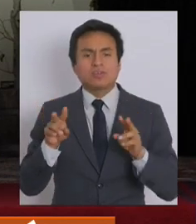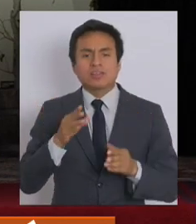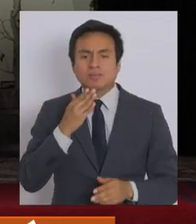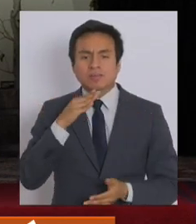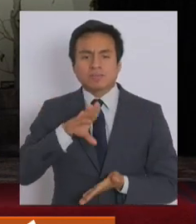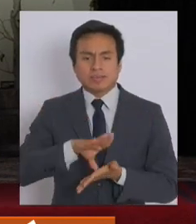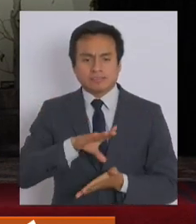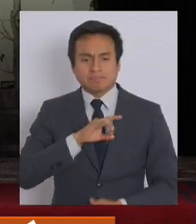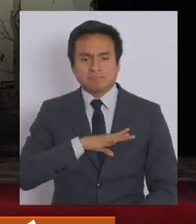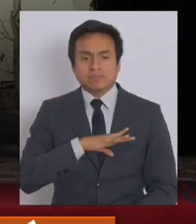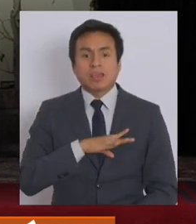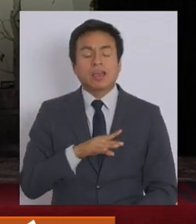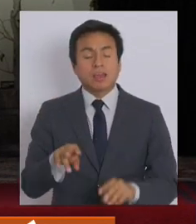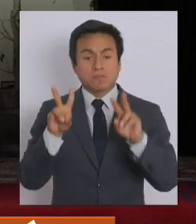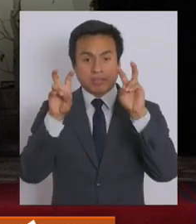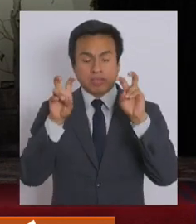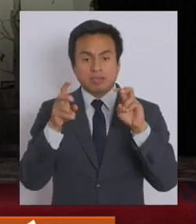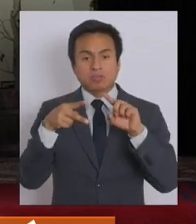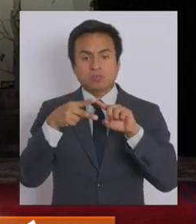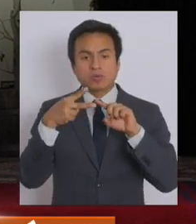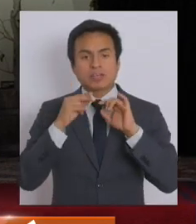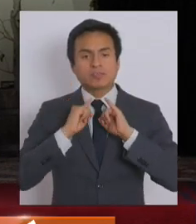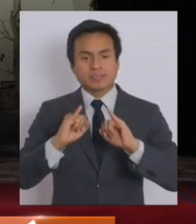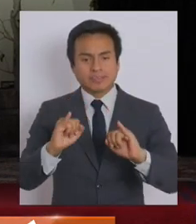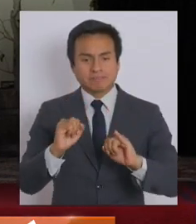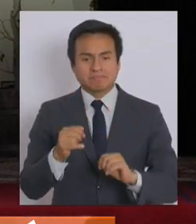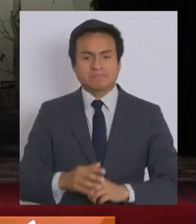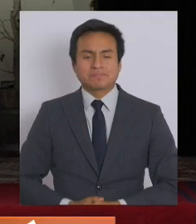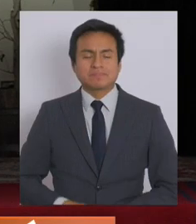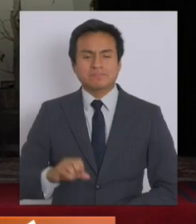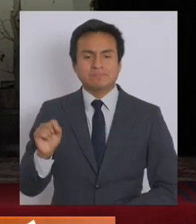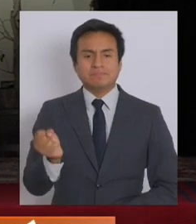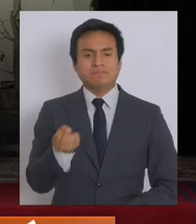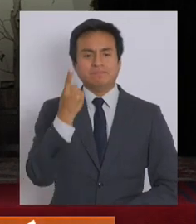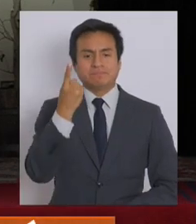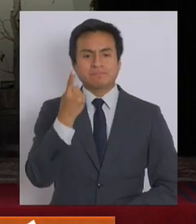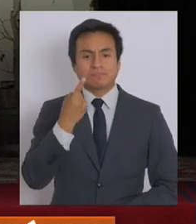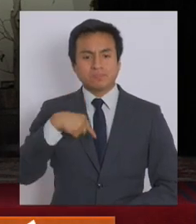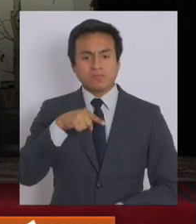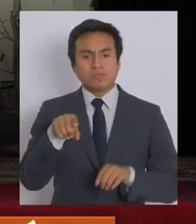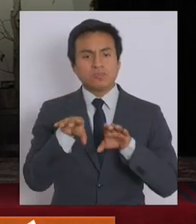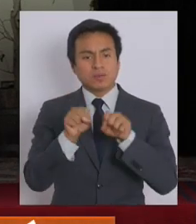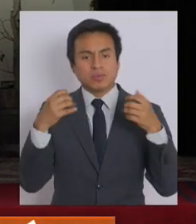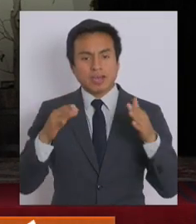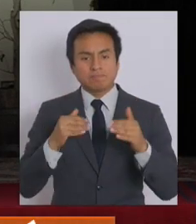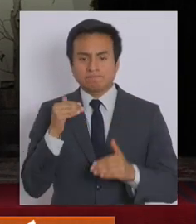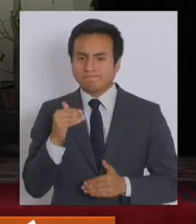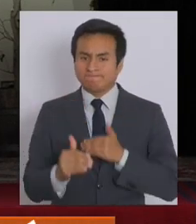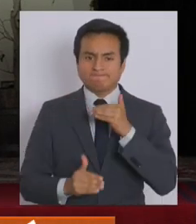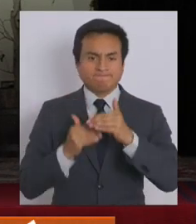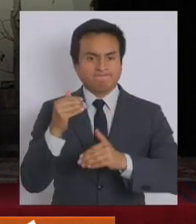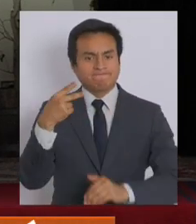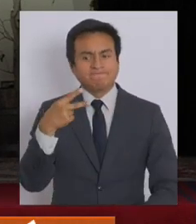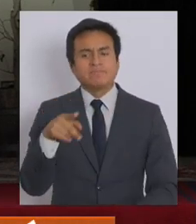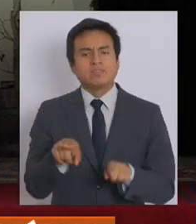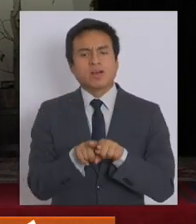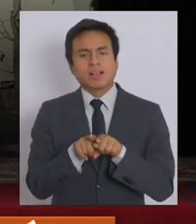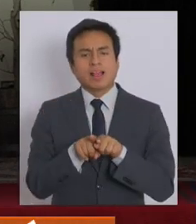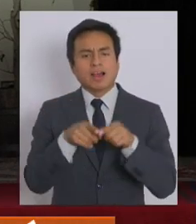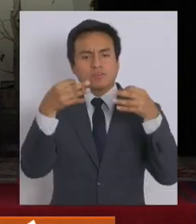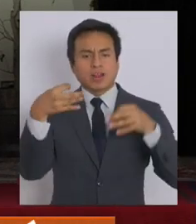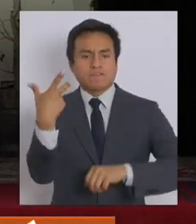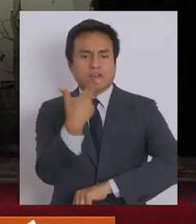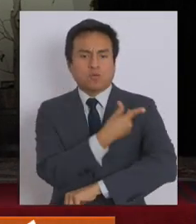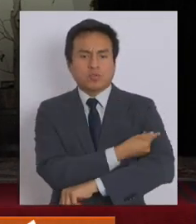nuestro país. Y en esta materia, dos buenas noticias. Primero, hemos logrado grandes avances para asegurar una